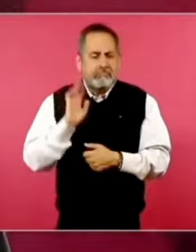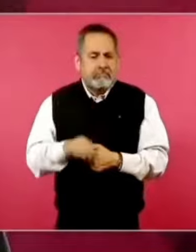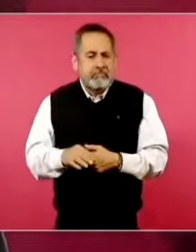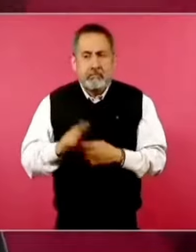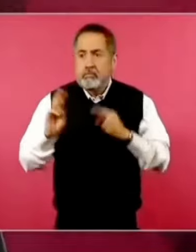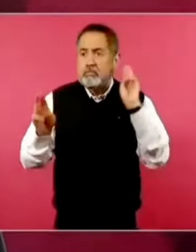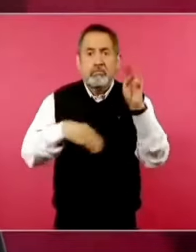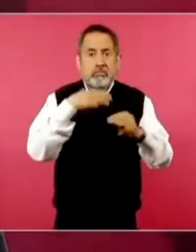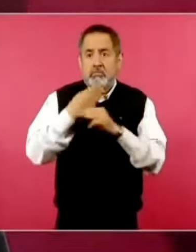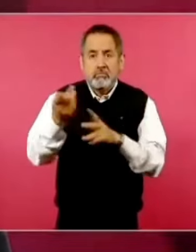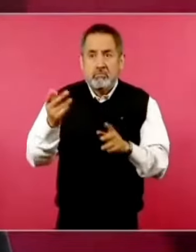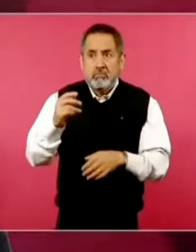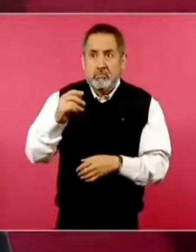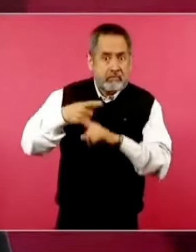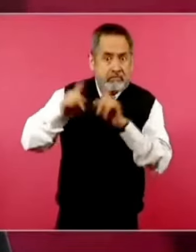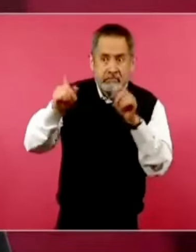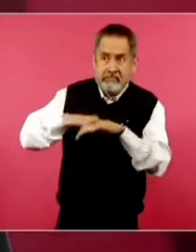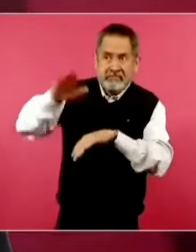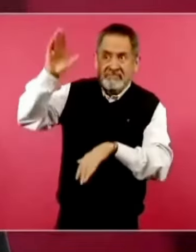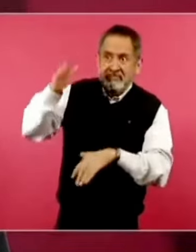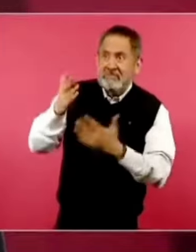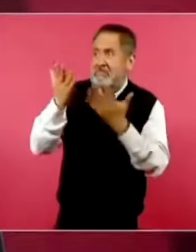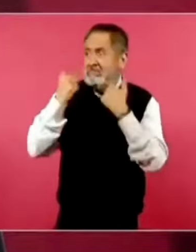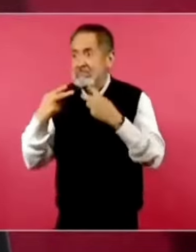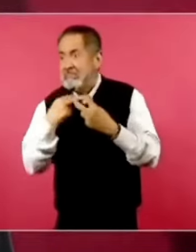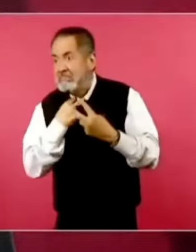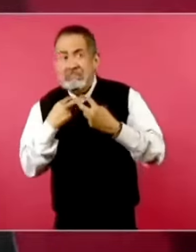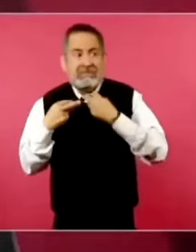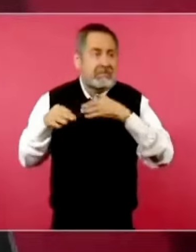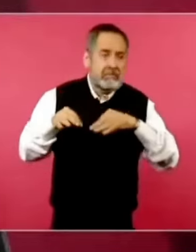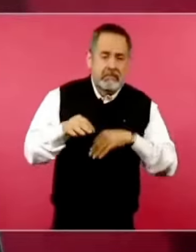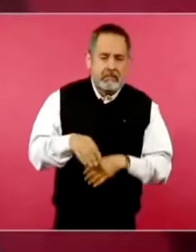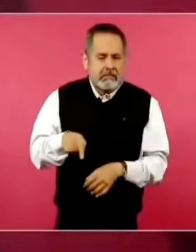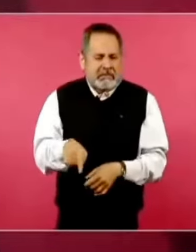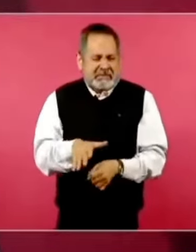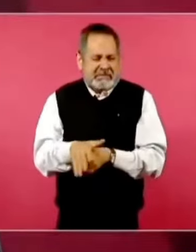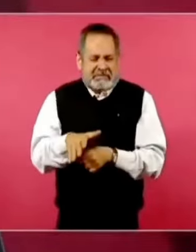sucedido. Ya casi tenemos empleo pleno.